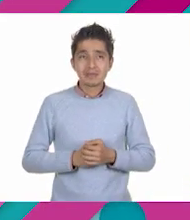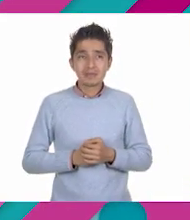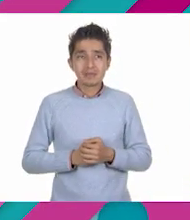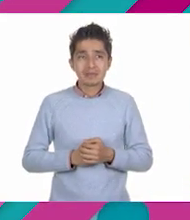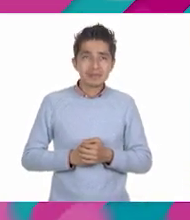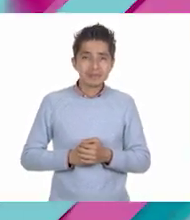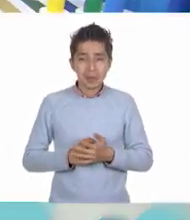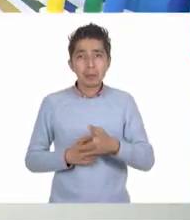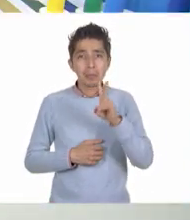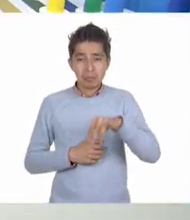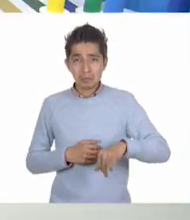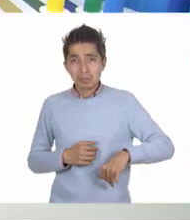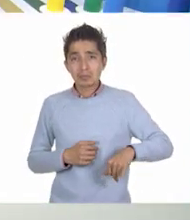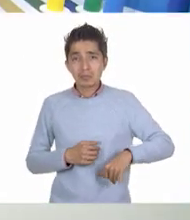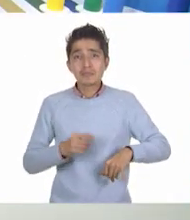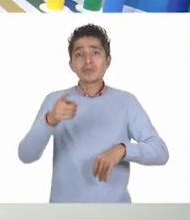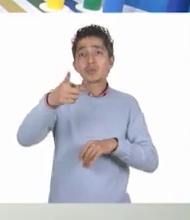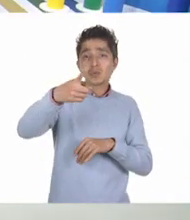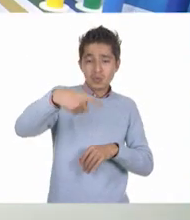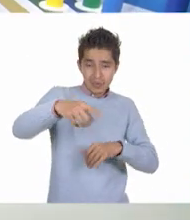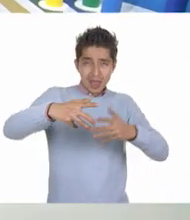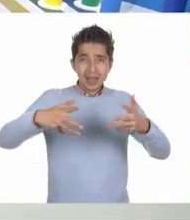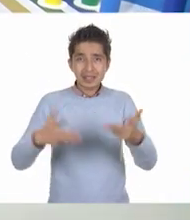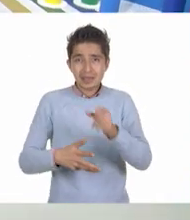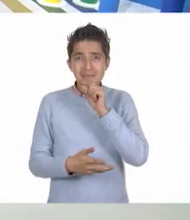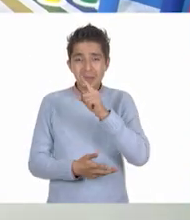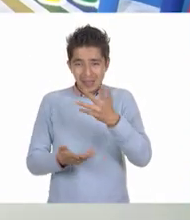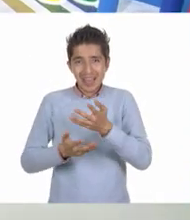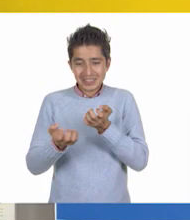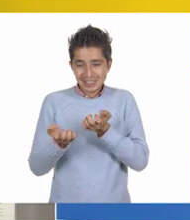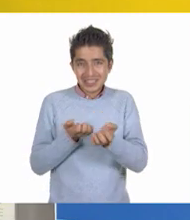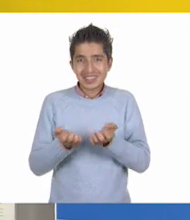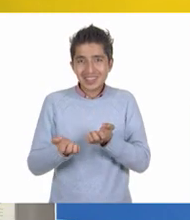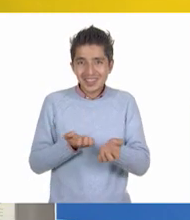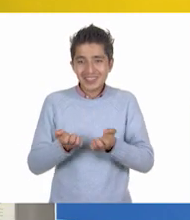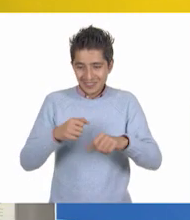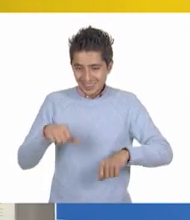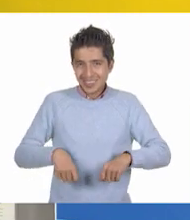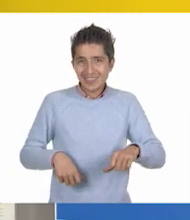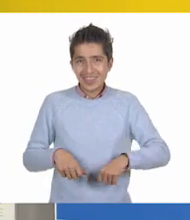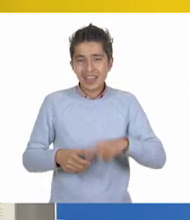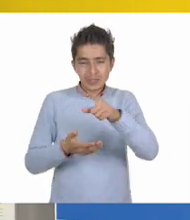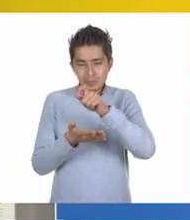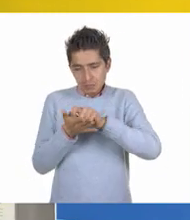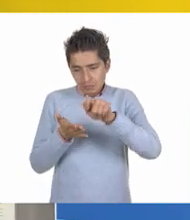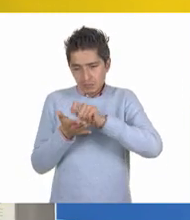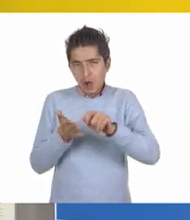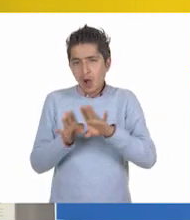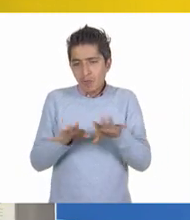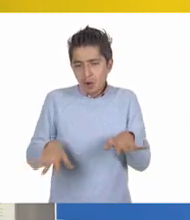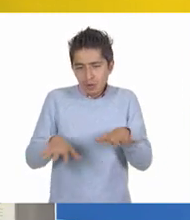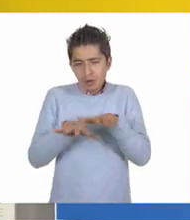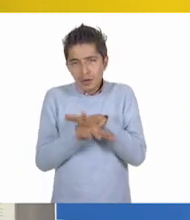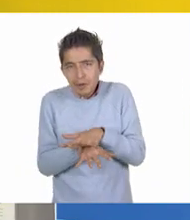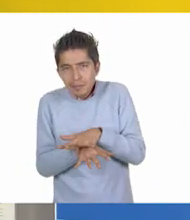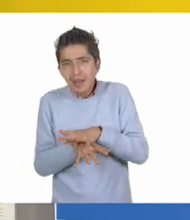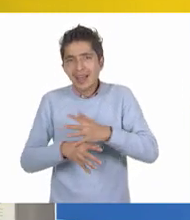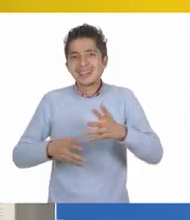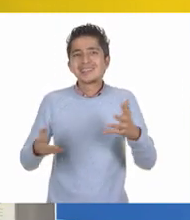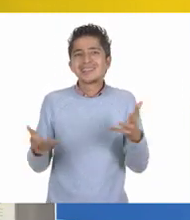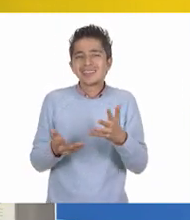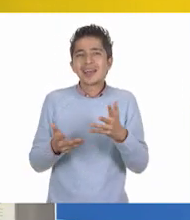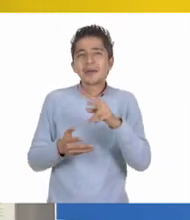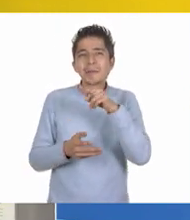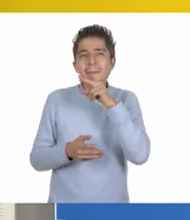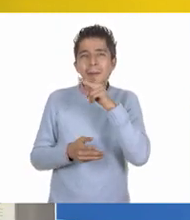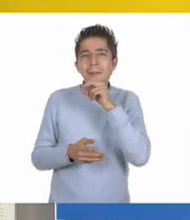Pues va a ser muy interesante que ustedes realicen este ejercicio en casa y que vayan tomando nota de la transformación que se da al